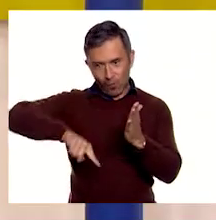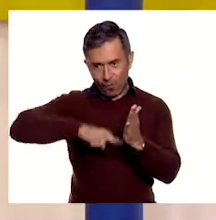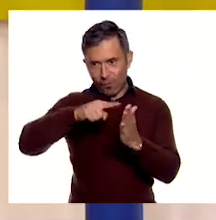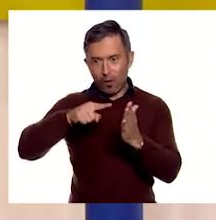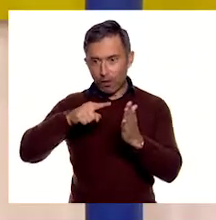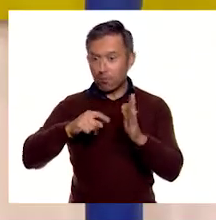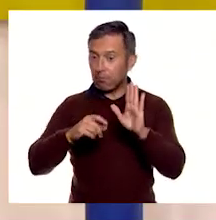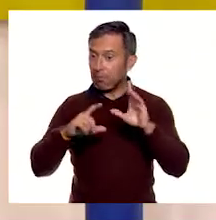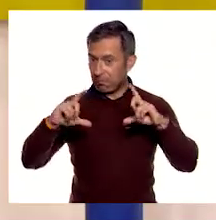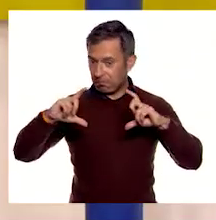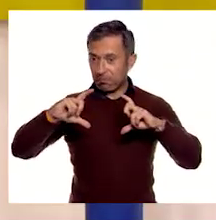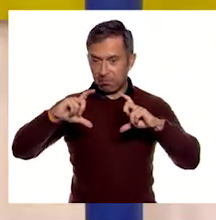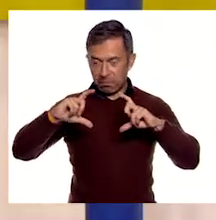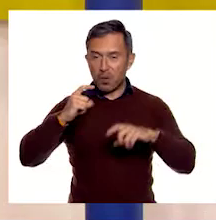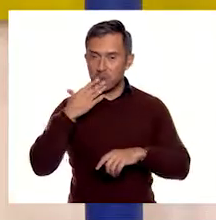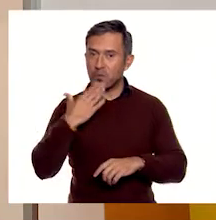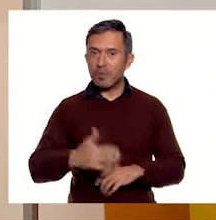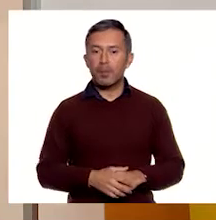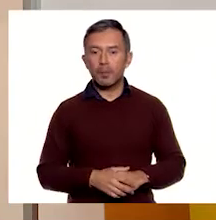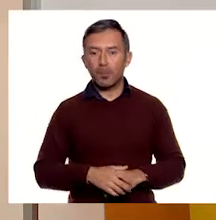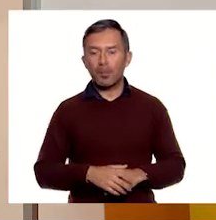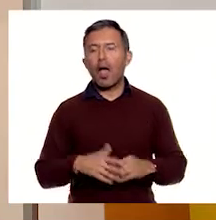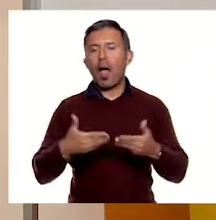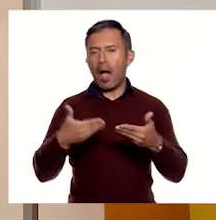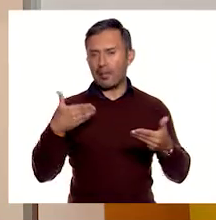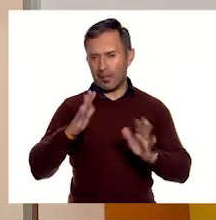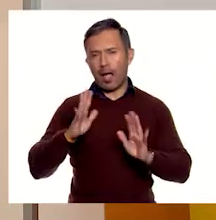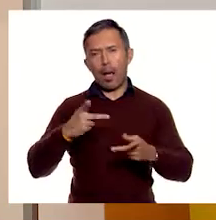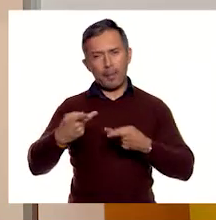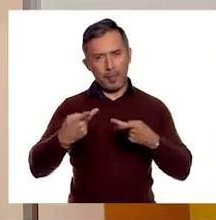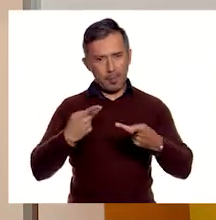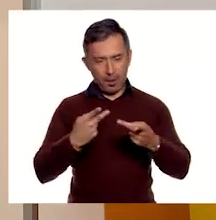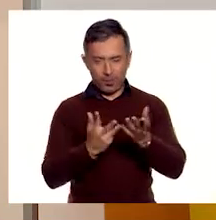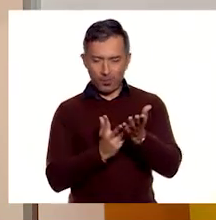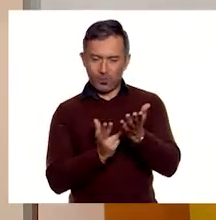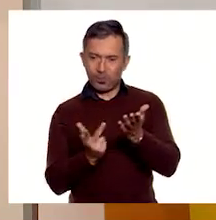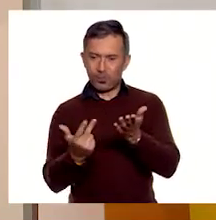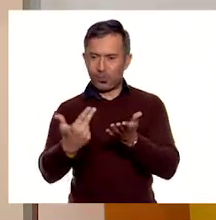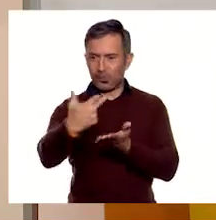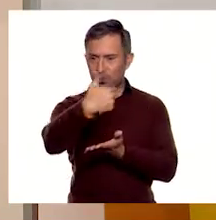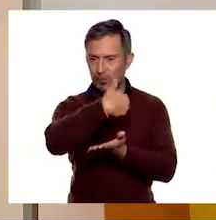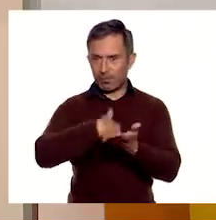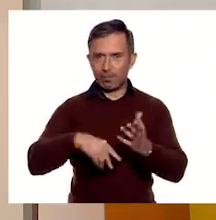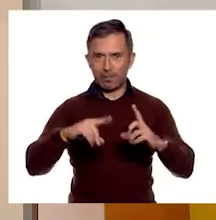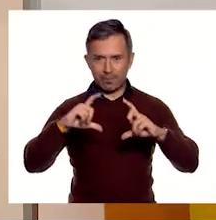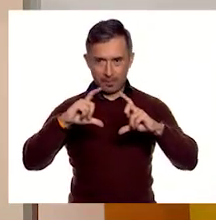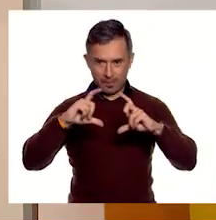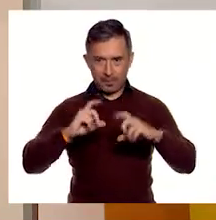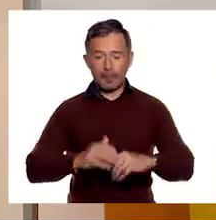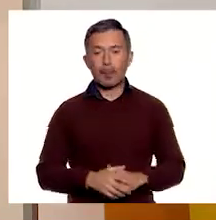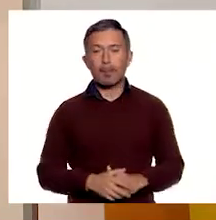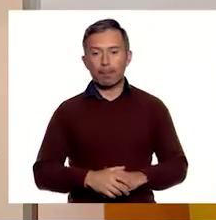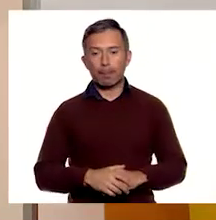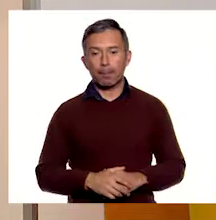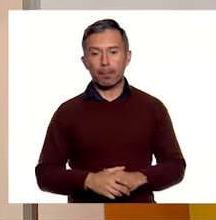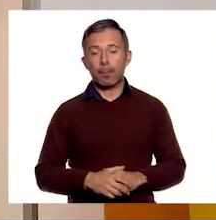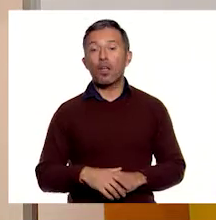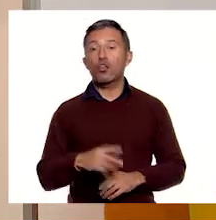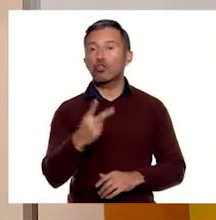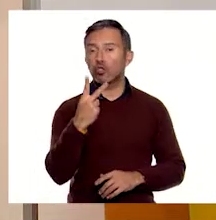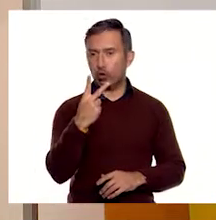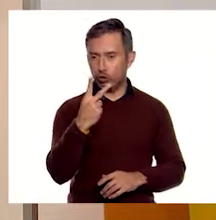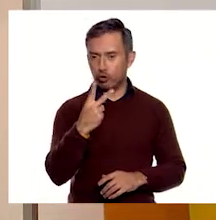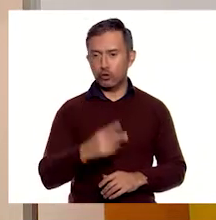Wow, muy bien. Para la clase ya he traído unos círculos recortados. Ah, perfecto. Ajá, y tienen que ser dos. Y